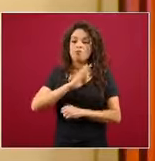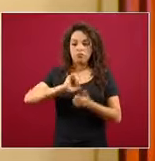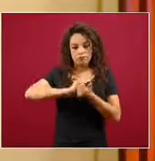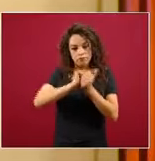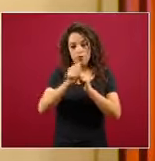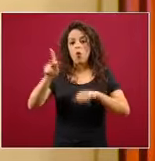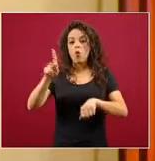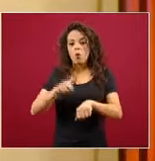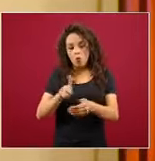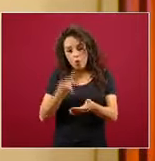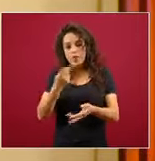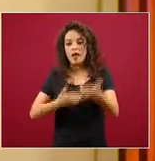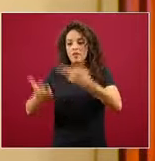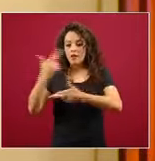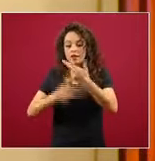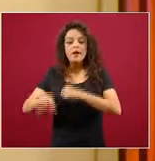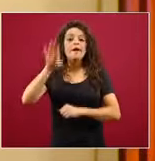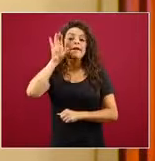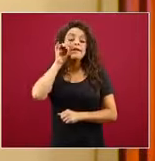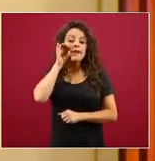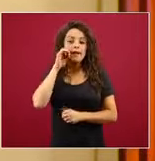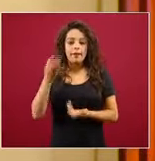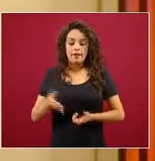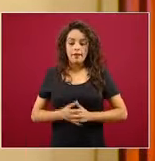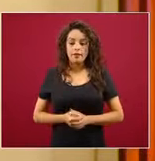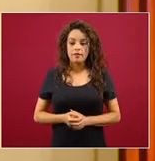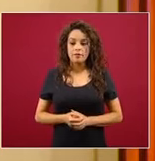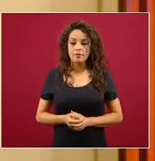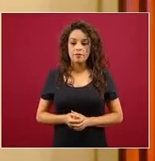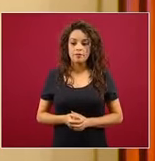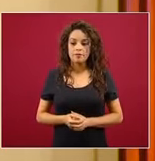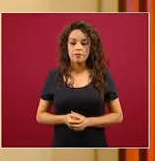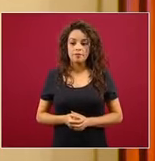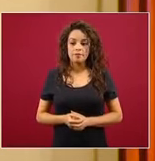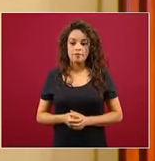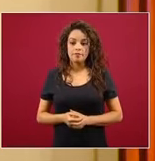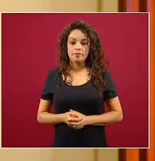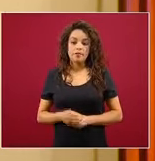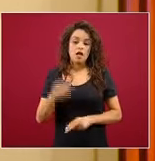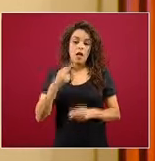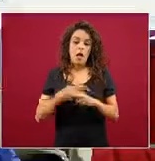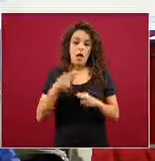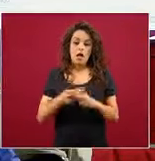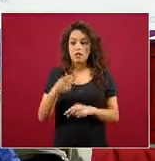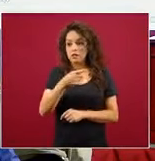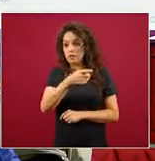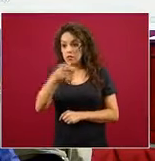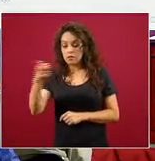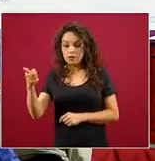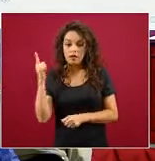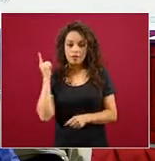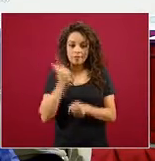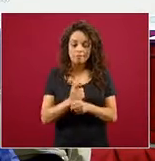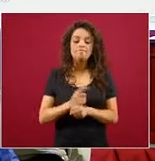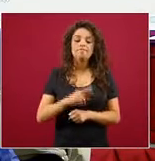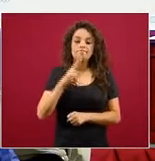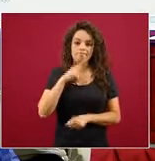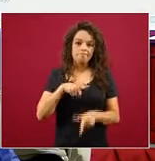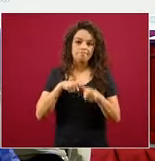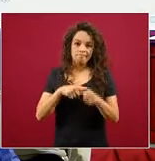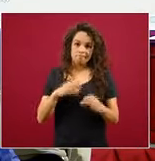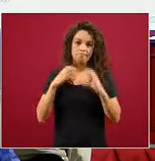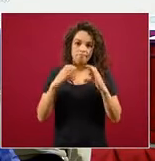mantener acciones de naranja por el tiempo que ellos consideren. Esto, lógicamente, siempre priorizando